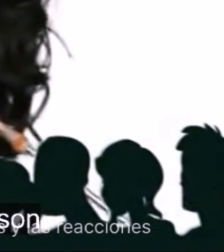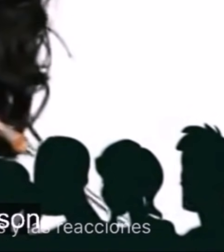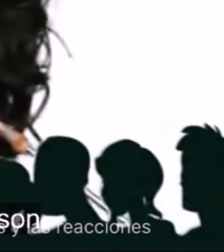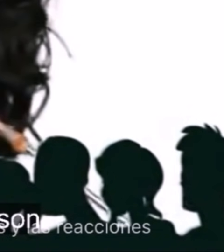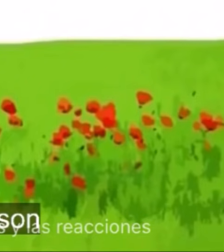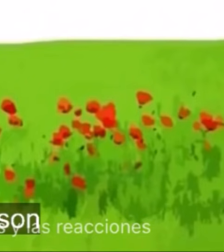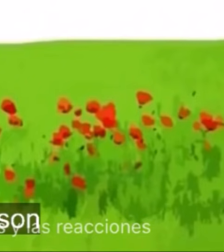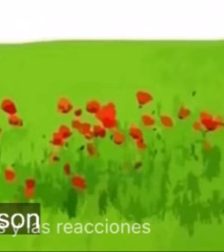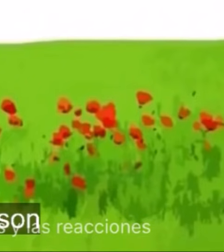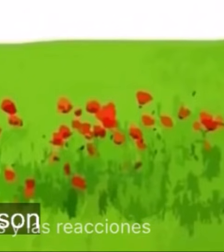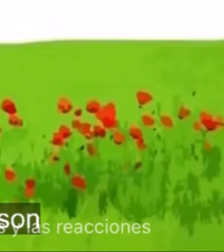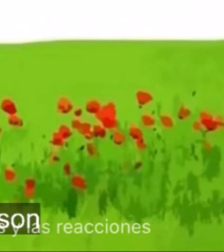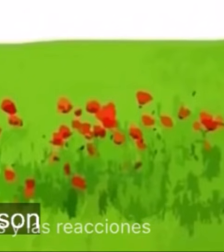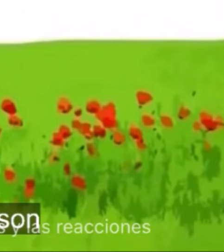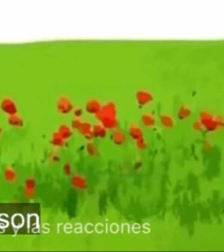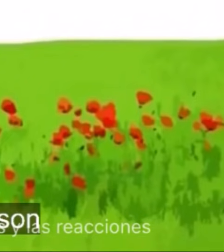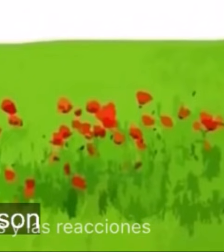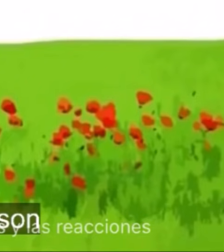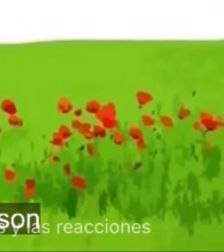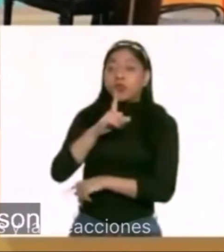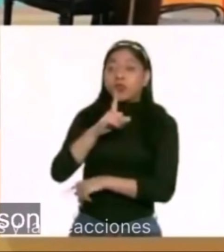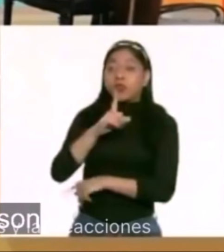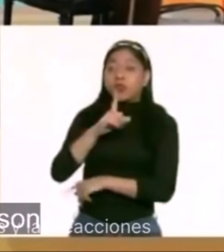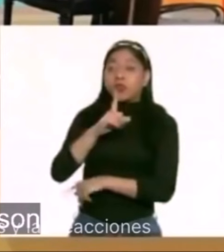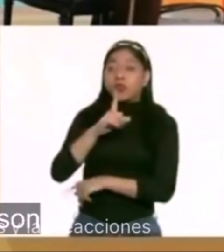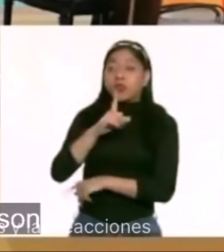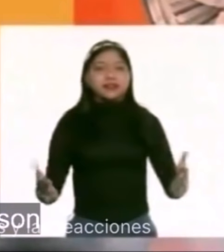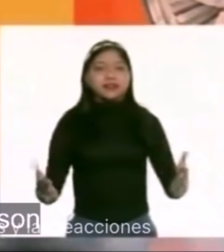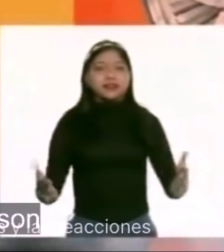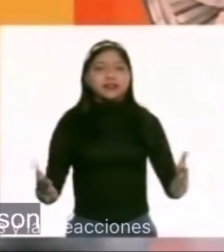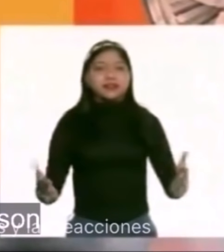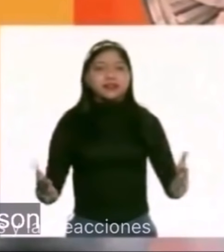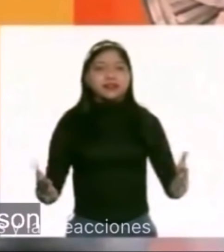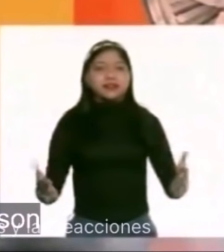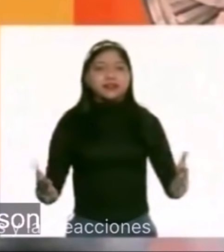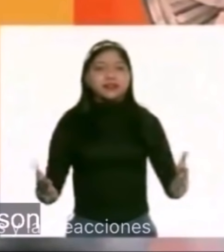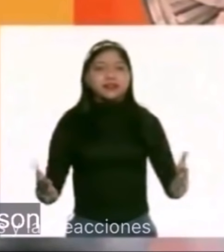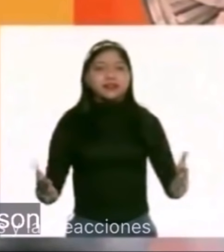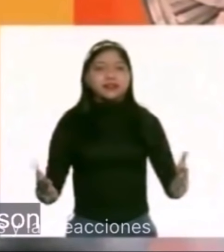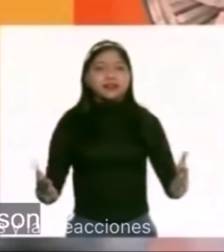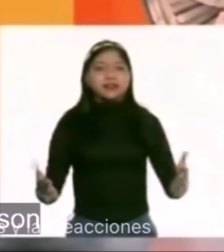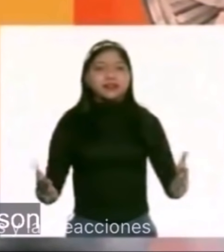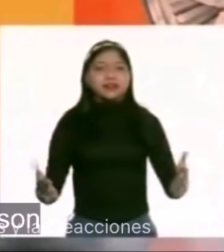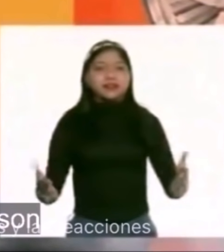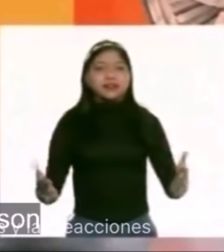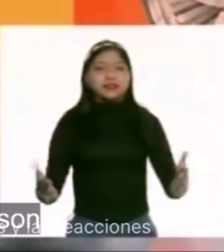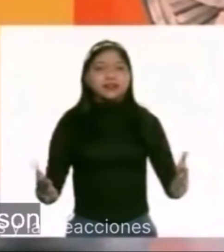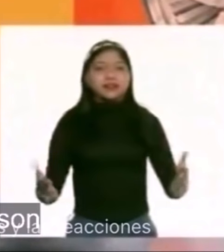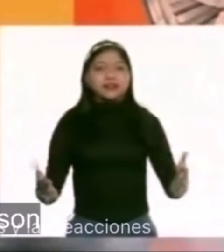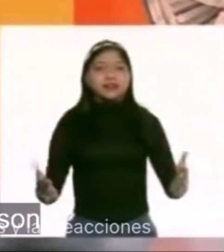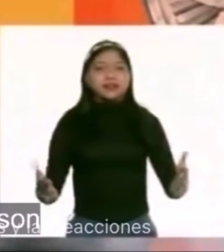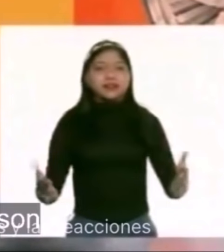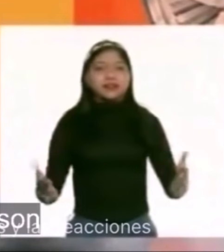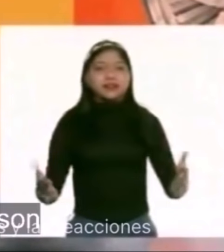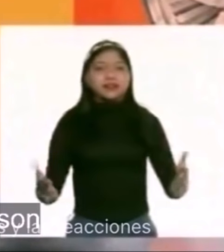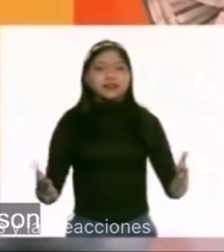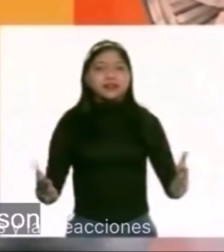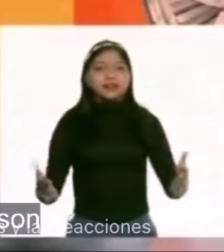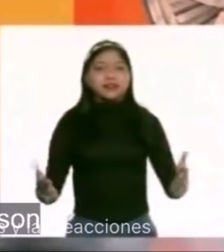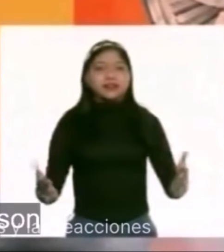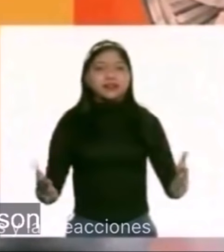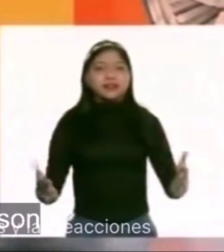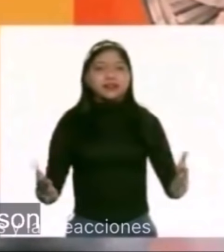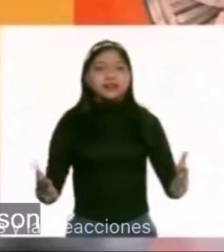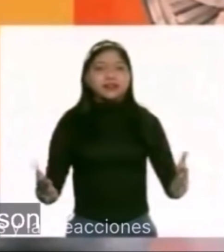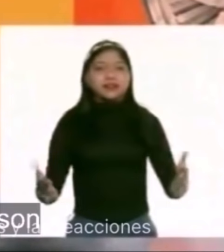vamos a curiosidades musicales hoy conoceremos a ludwig van beethoven bienvenido te hemos traído para aprender más acerca de ti yo inicié